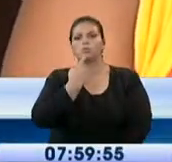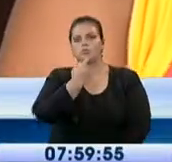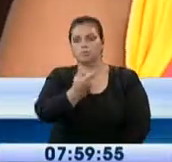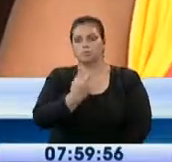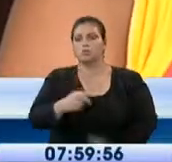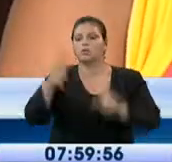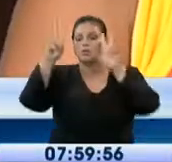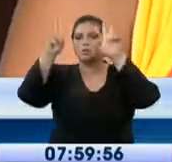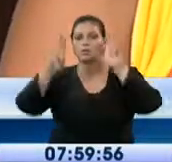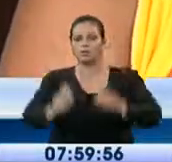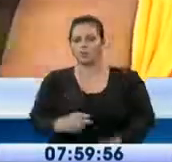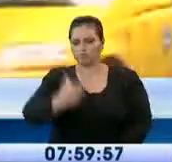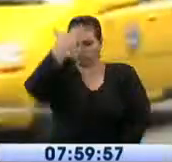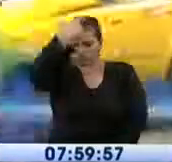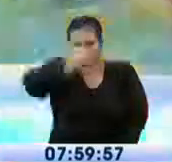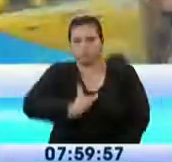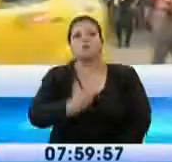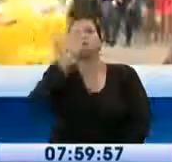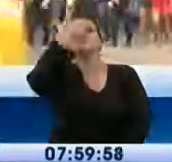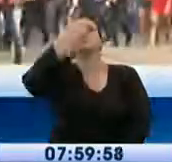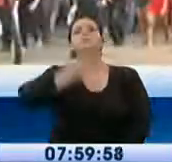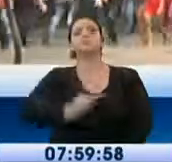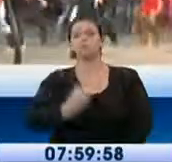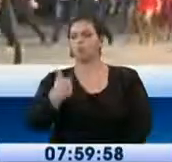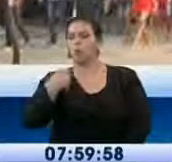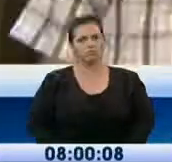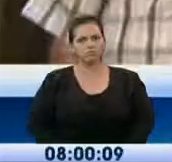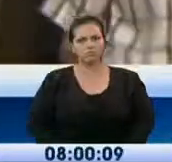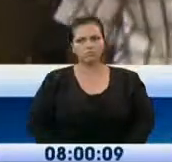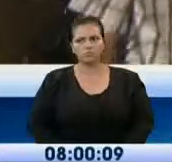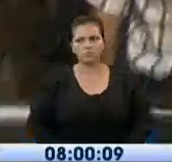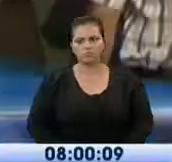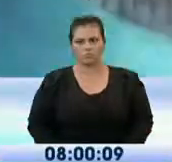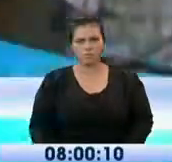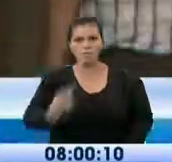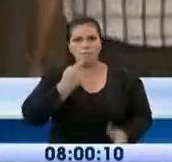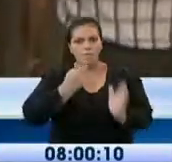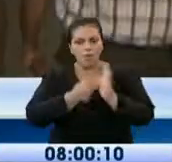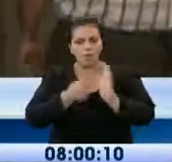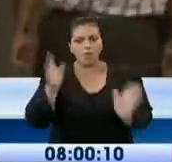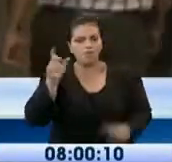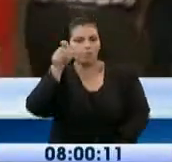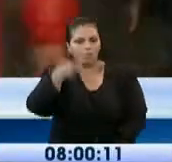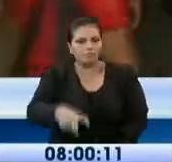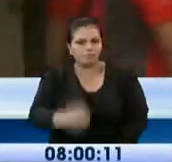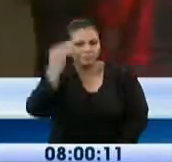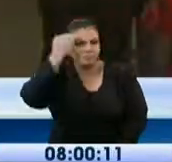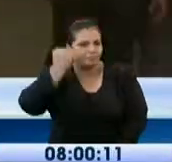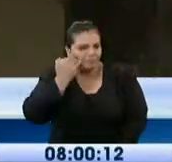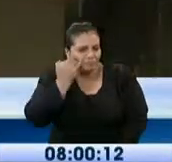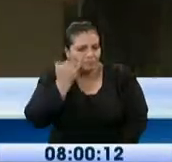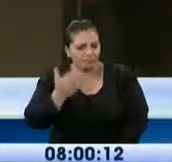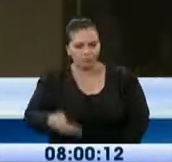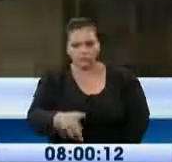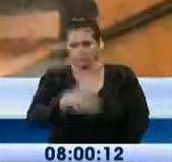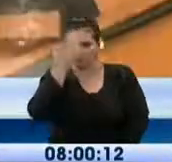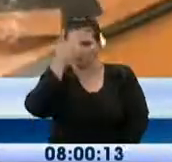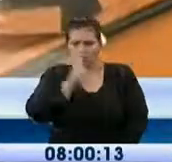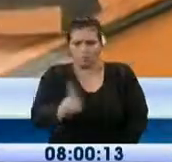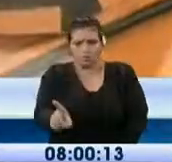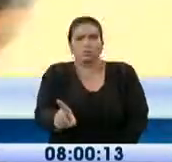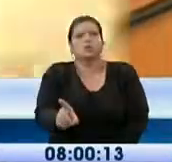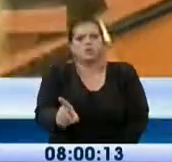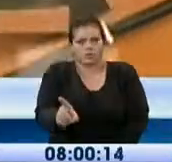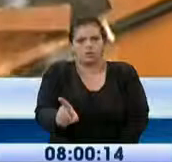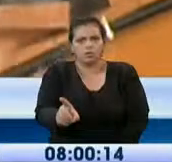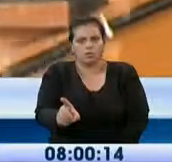como un derecho fundamental. Pero este proyecto de ley no solo plantea... Voy a permitir. Es decisión de cada persona. Hay casos